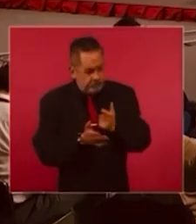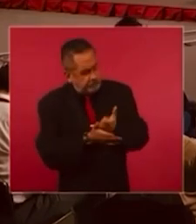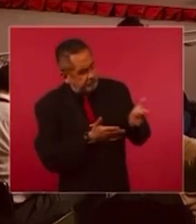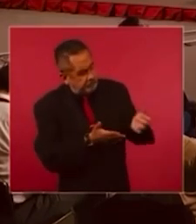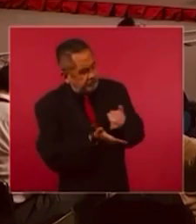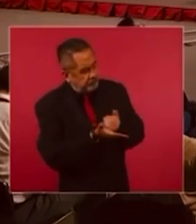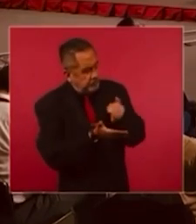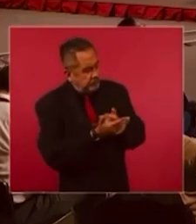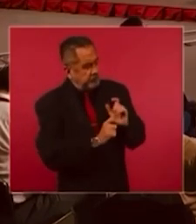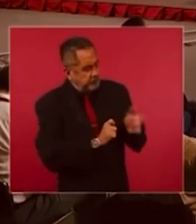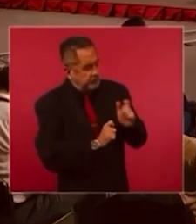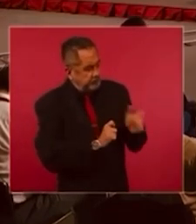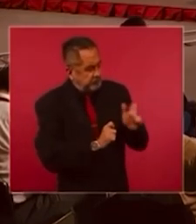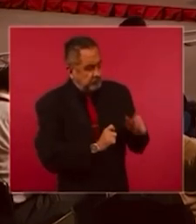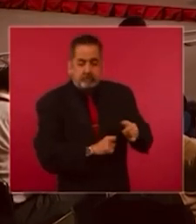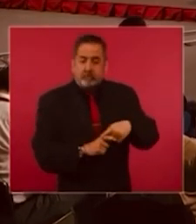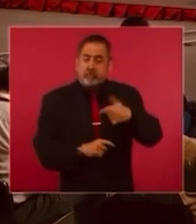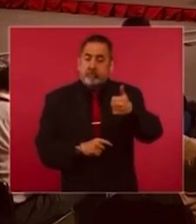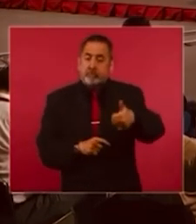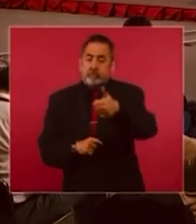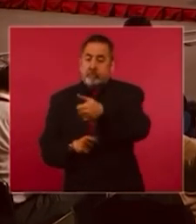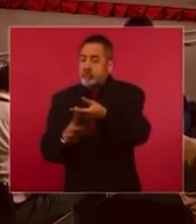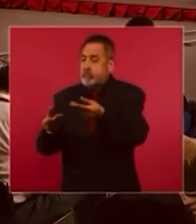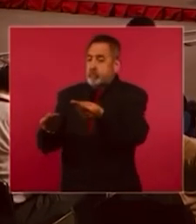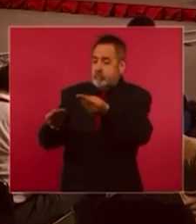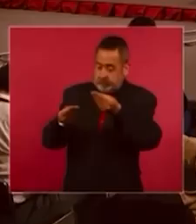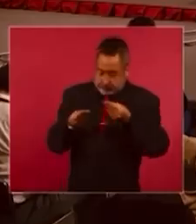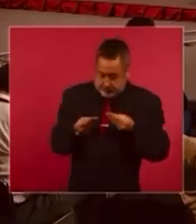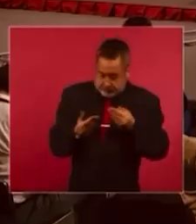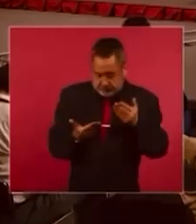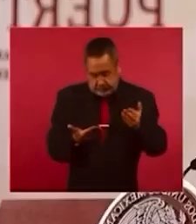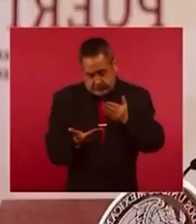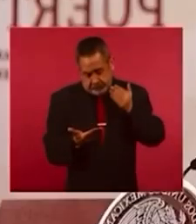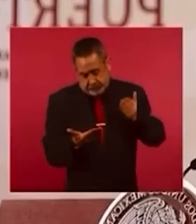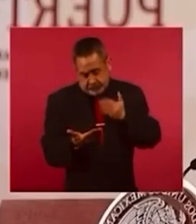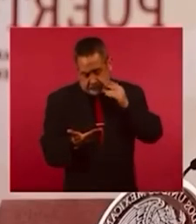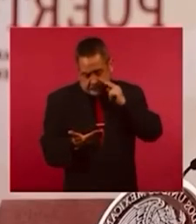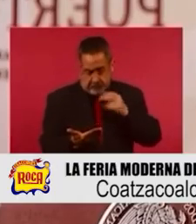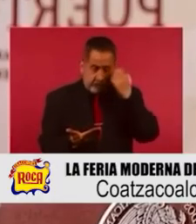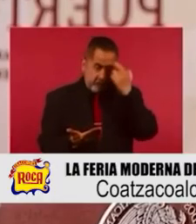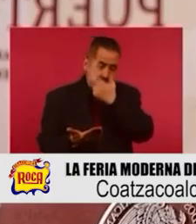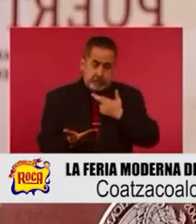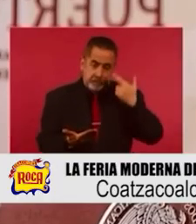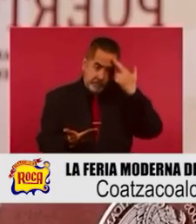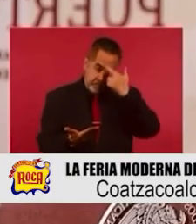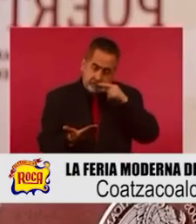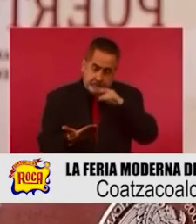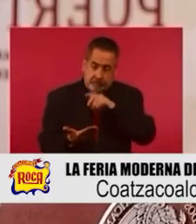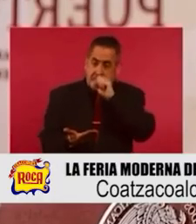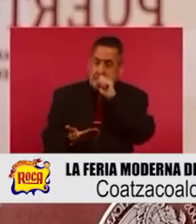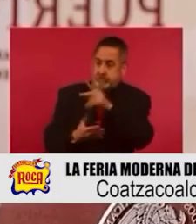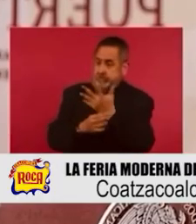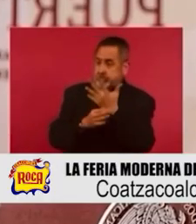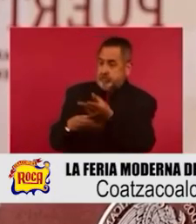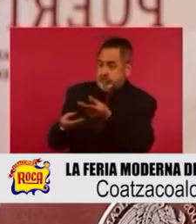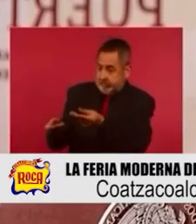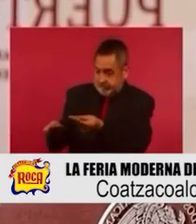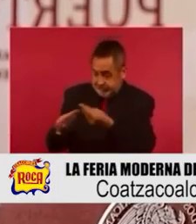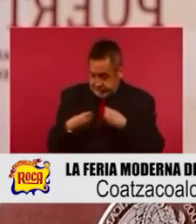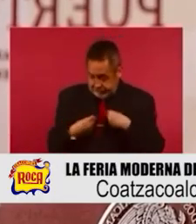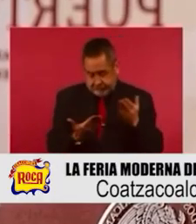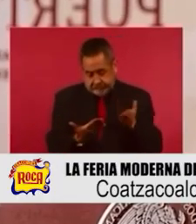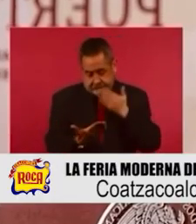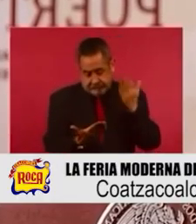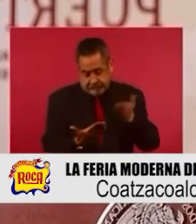esto grupo Salinas se inconformó y promovió un juicio de nulidad recurso que ha ido perdiendo la empresa interpuso un